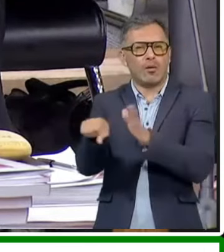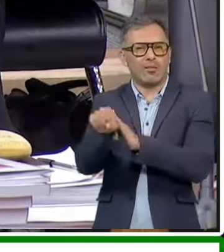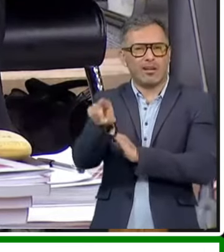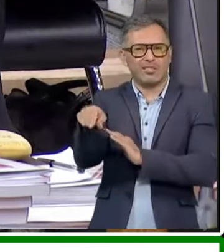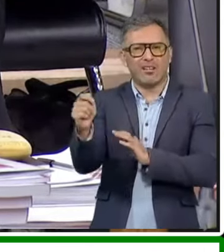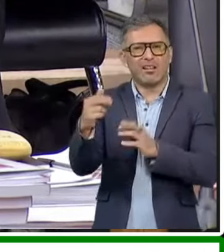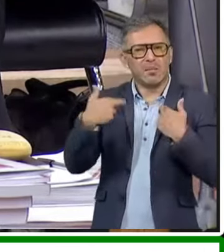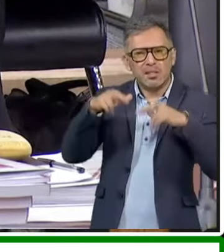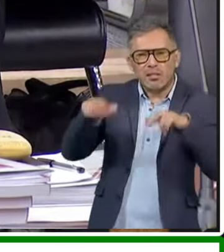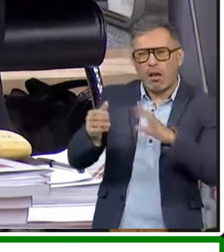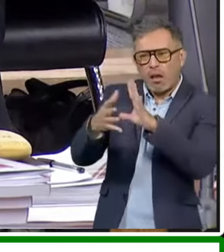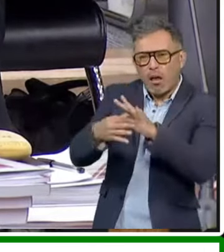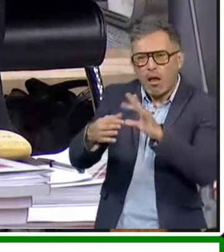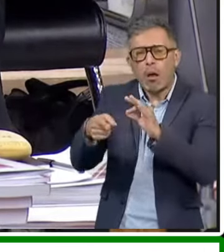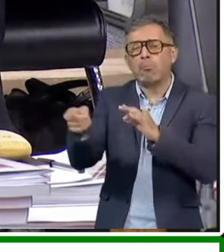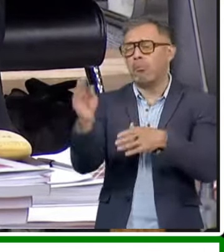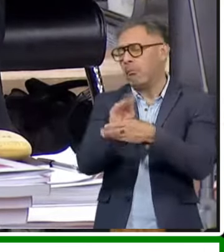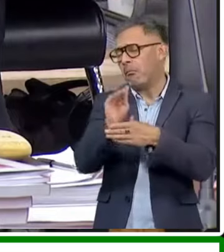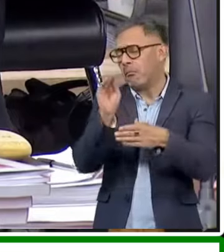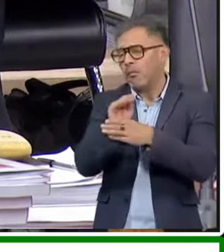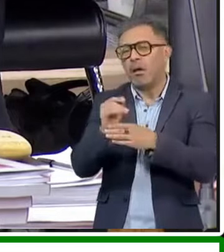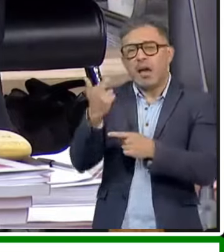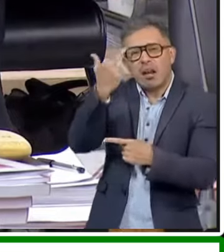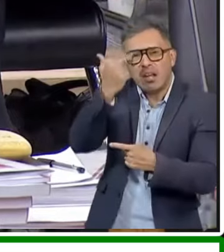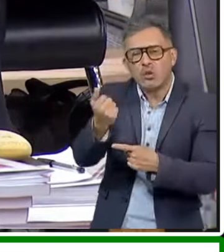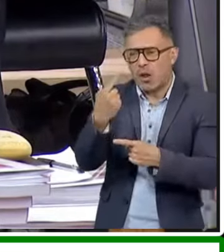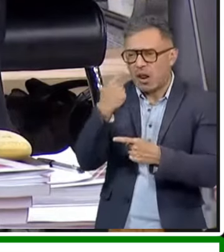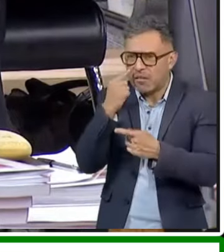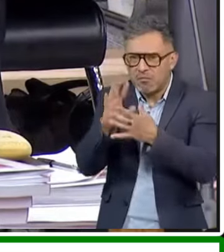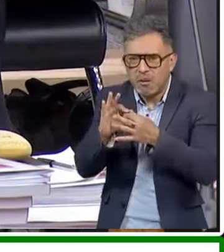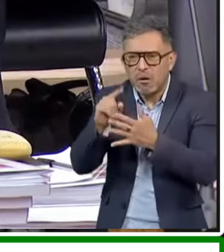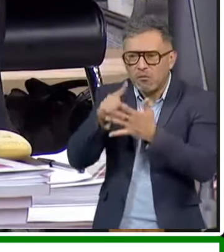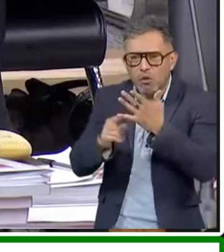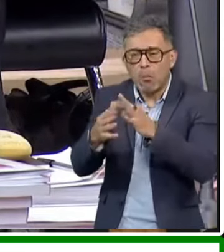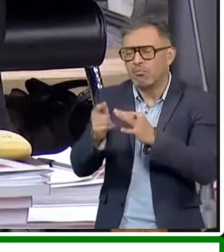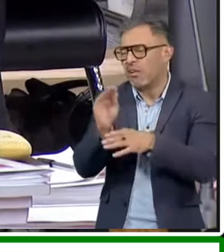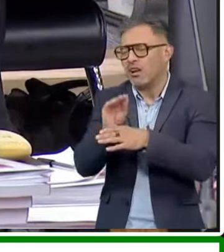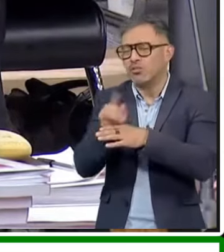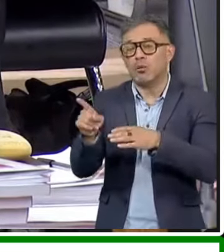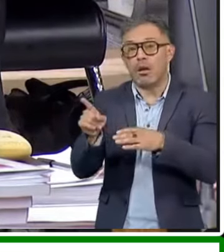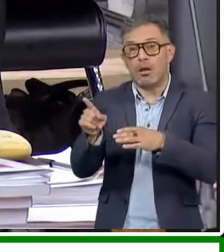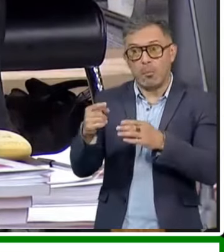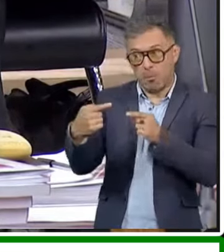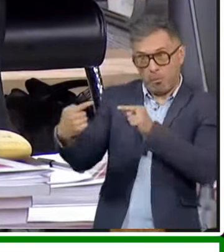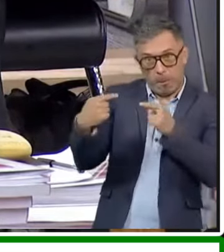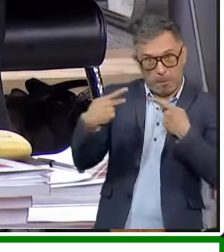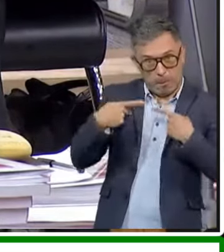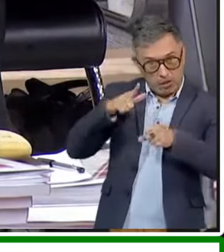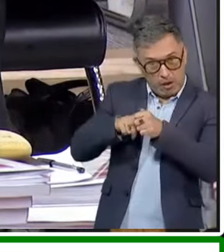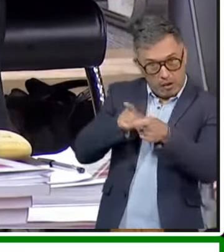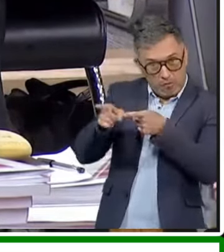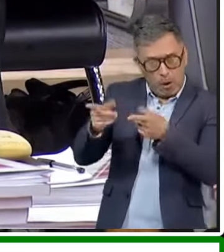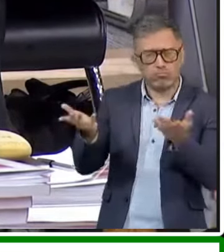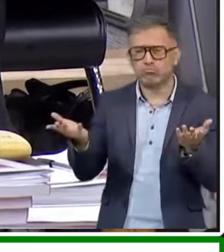escuchan. Les digo argumentos, les digo razones, les digo planteamientos, personalizan el debate. Yo, el único caso en que